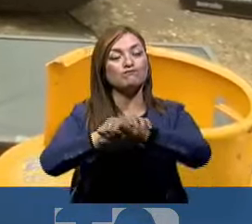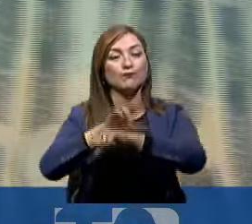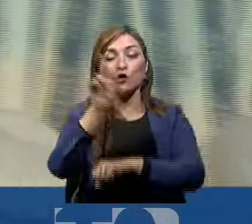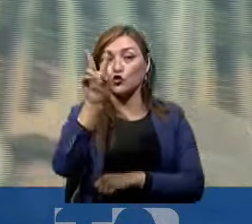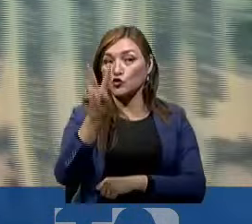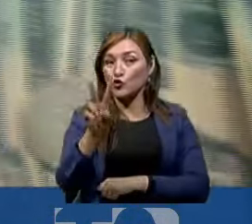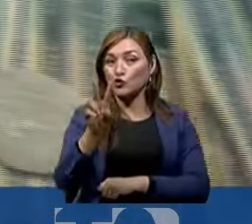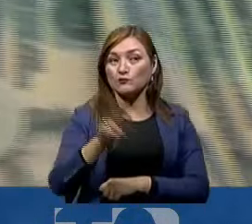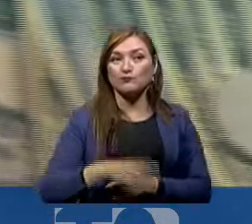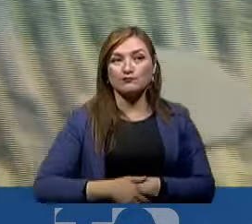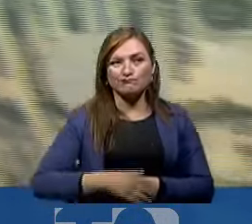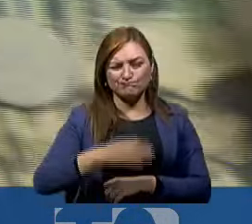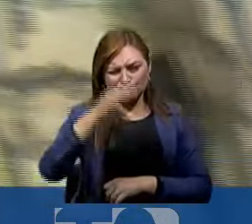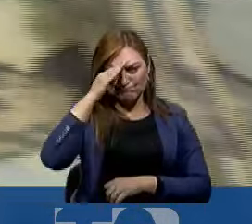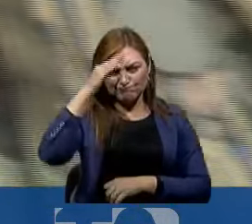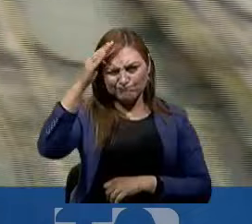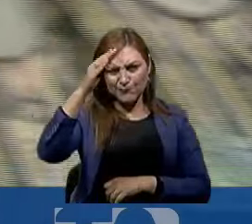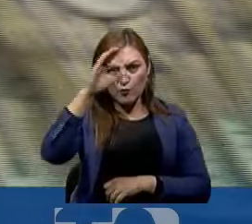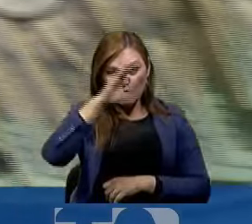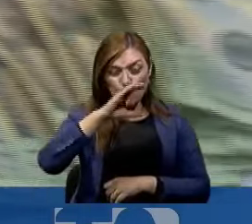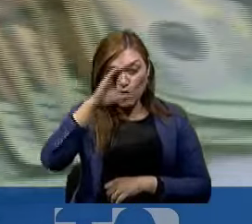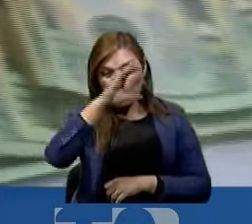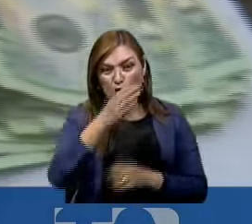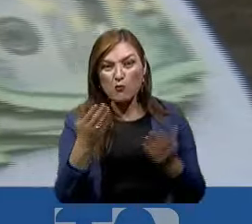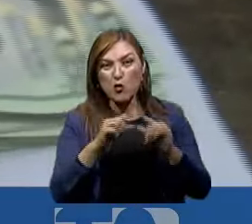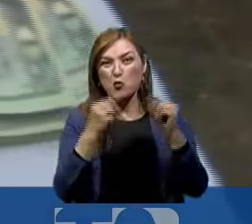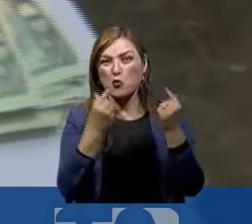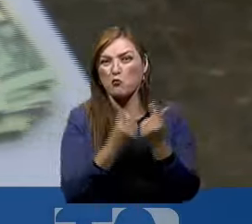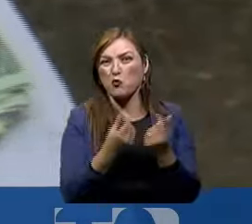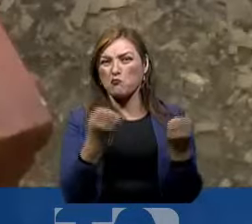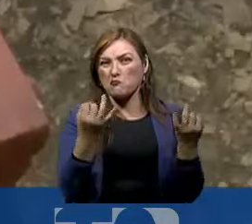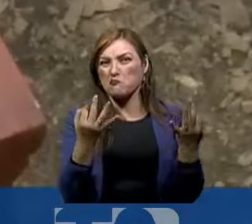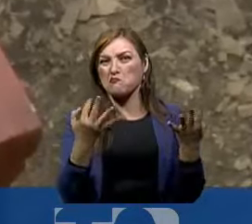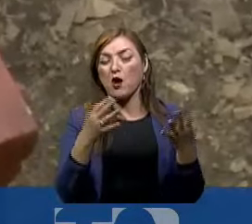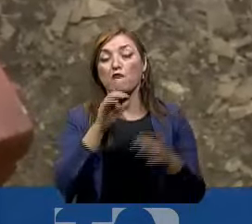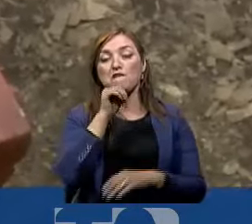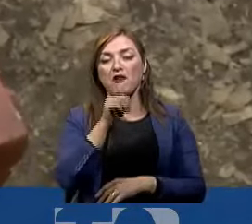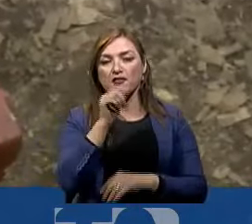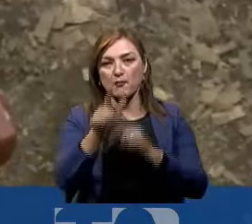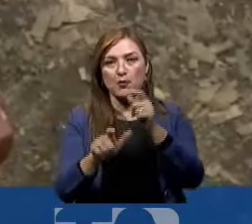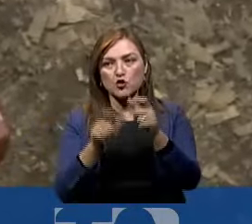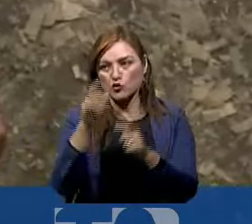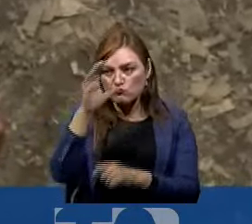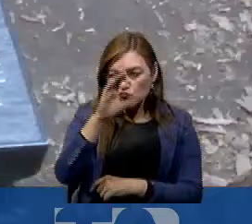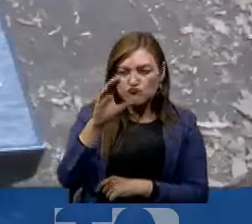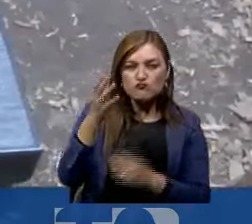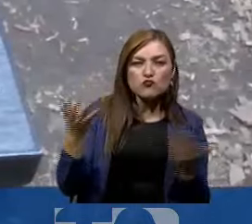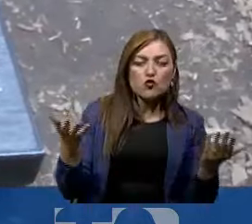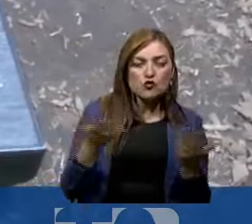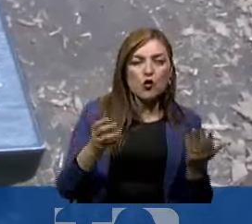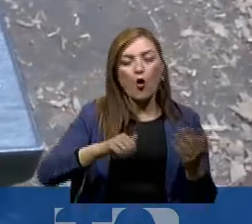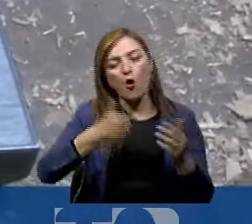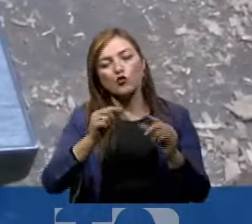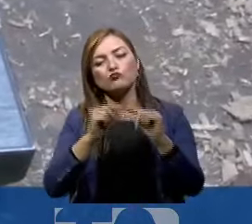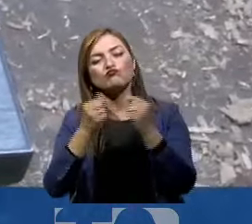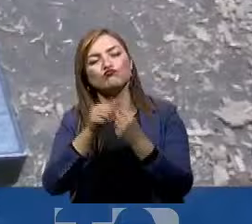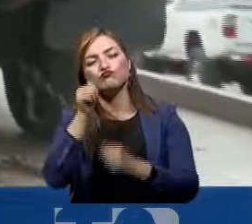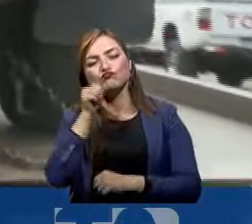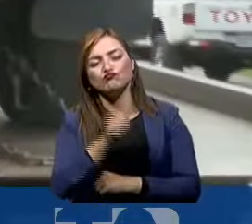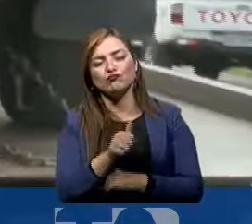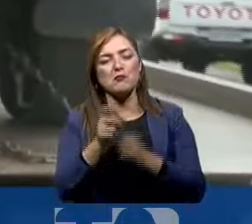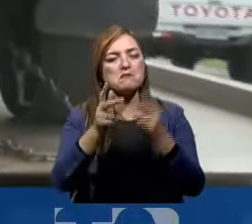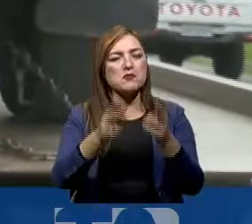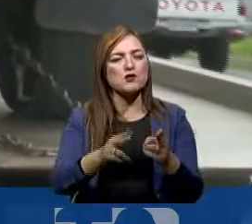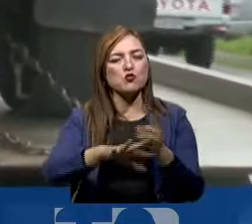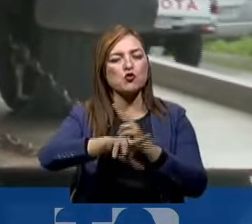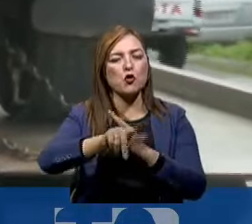la policía está tras la pista del resto de integrantes de esta banda y también de otra organización delictiva vinculada a delitos similares. Ya